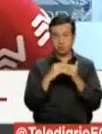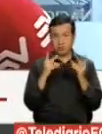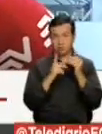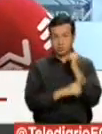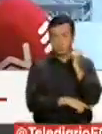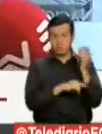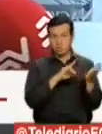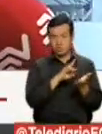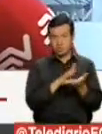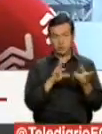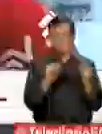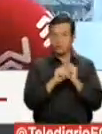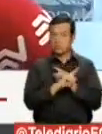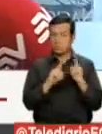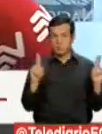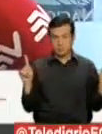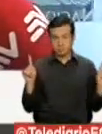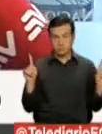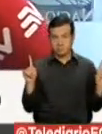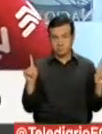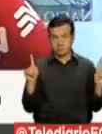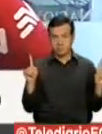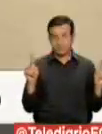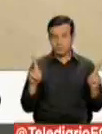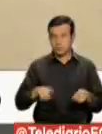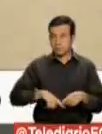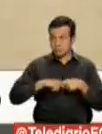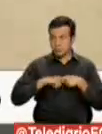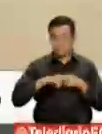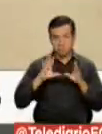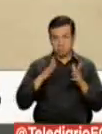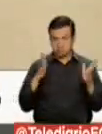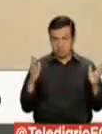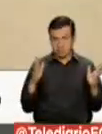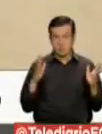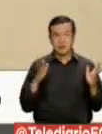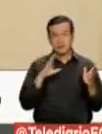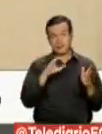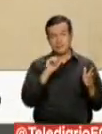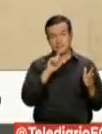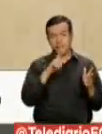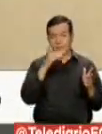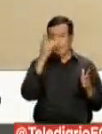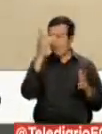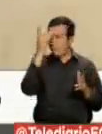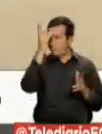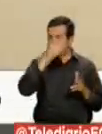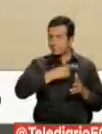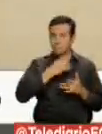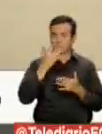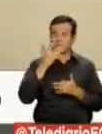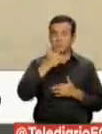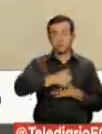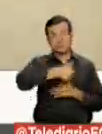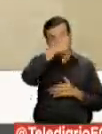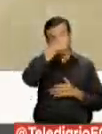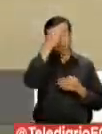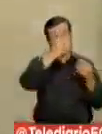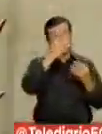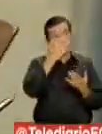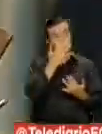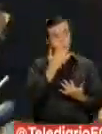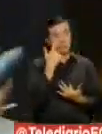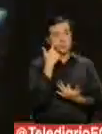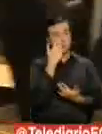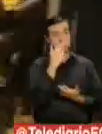de destitución. No, porque no tiene efecto suspensivo. Sin embargo, la vía que adoptado el CAL es la de esperar por la resolución en la Administración de Justicia,